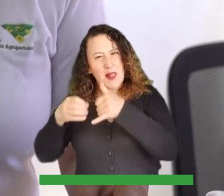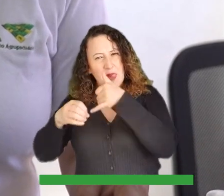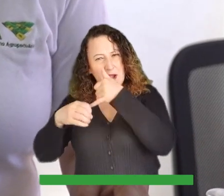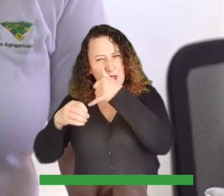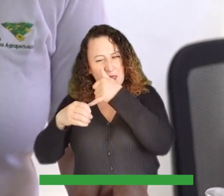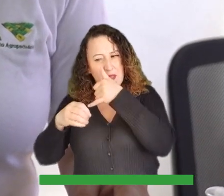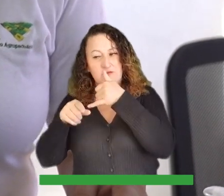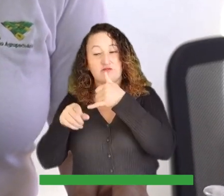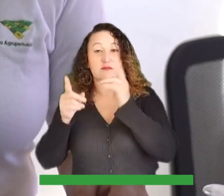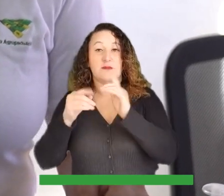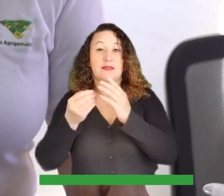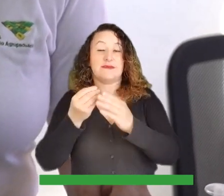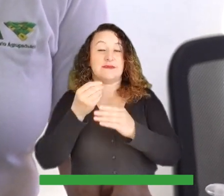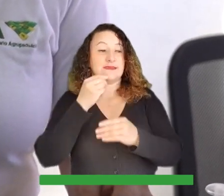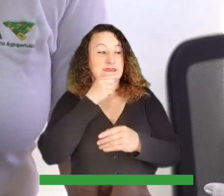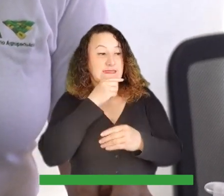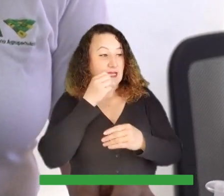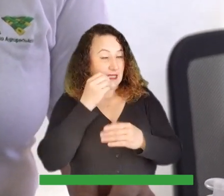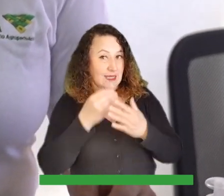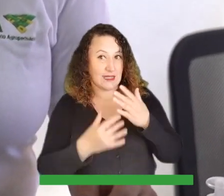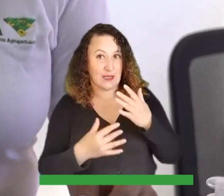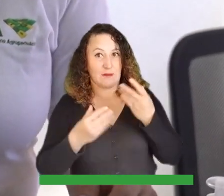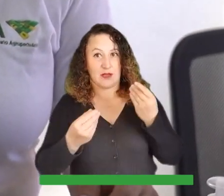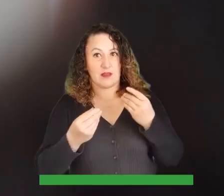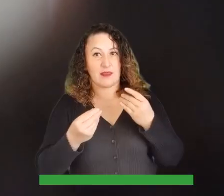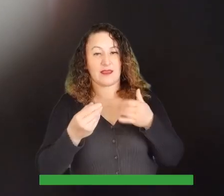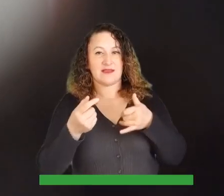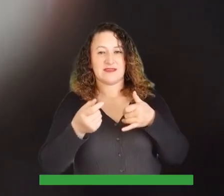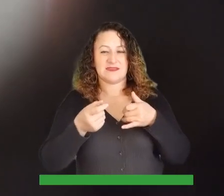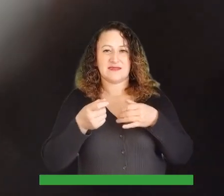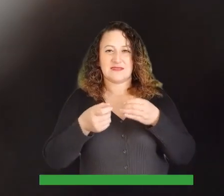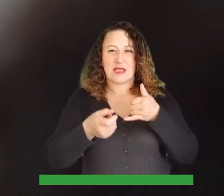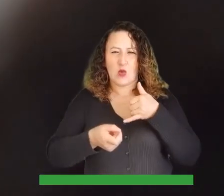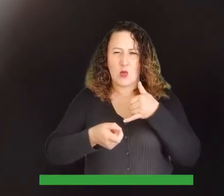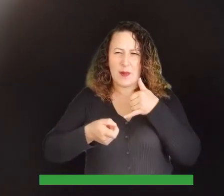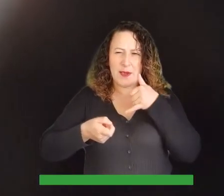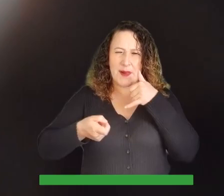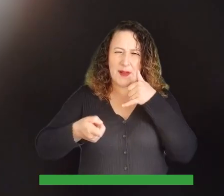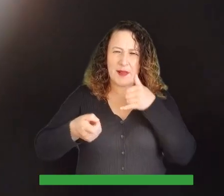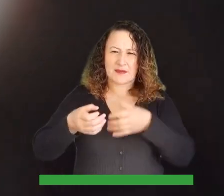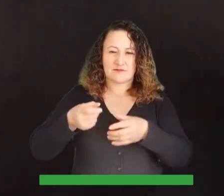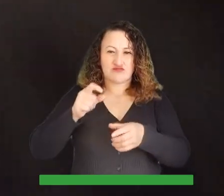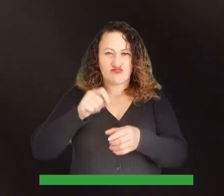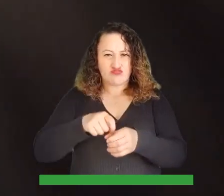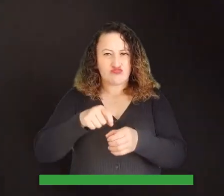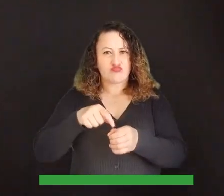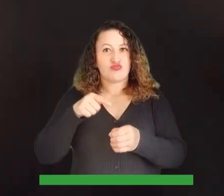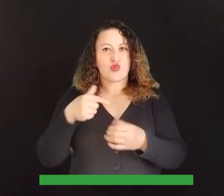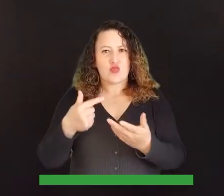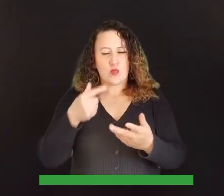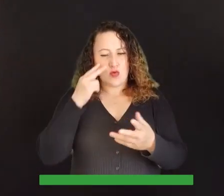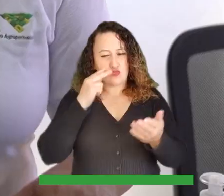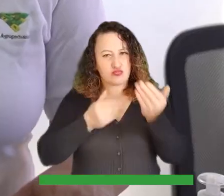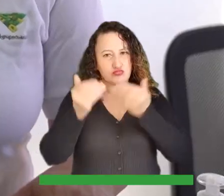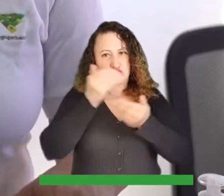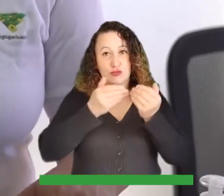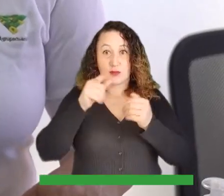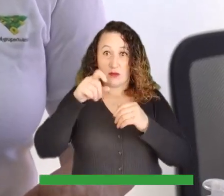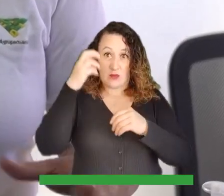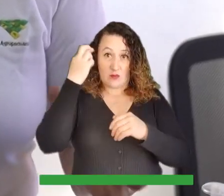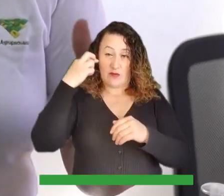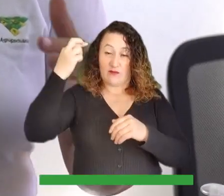sangre para hacer un análisis serológico. Estas muestras deben ser tomadas por un profesional o por una